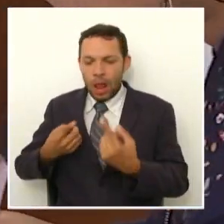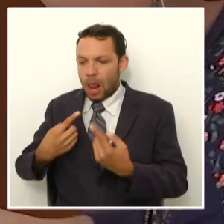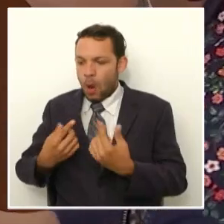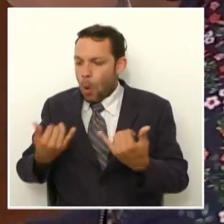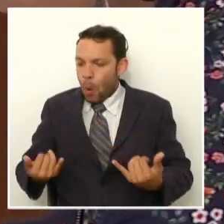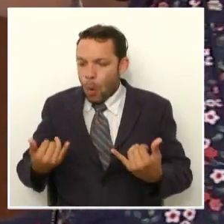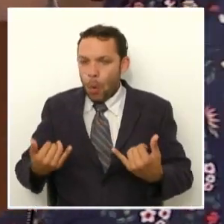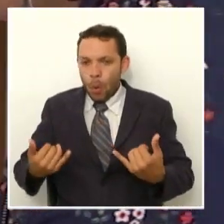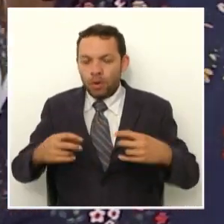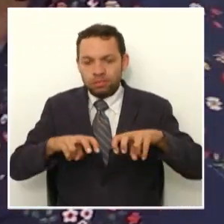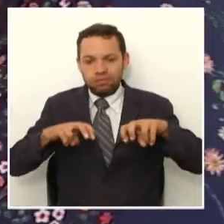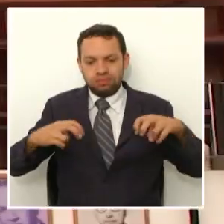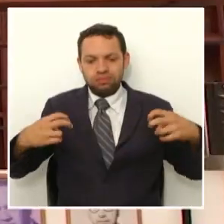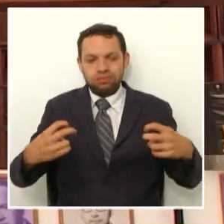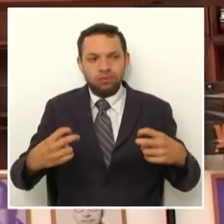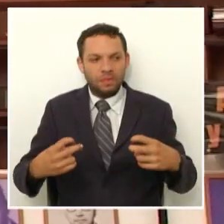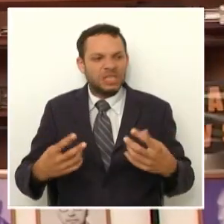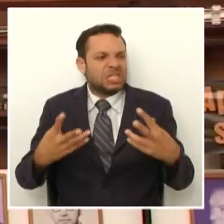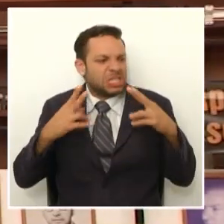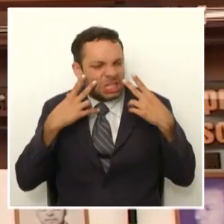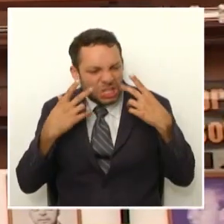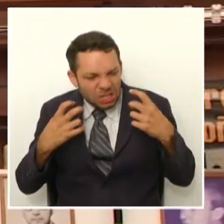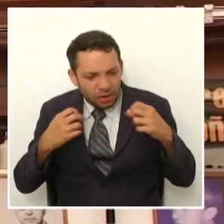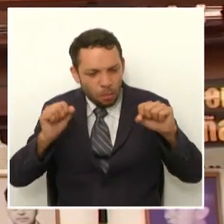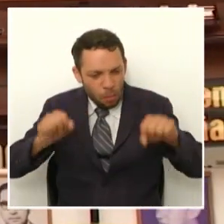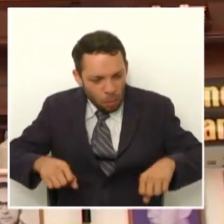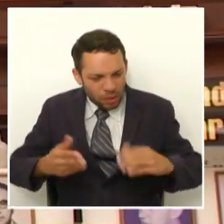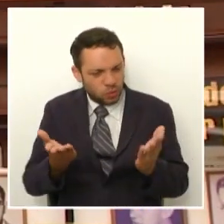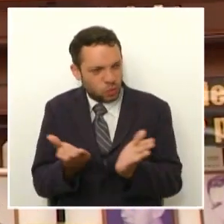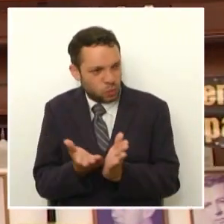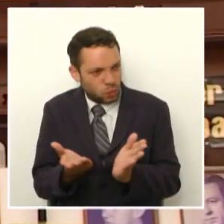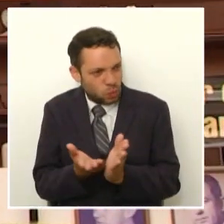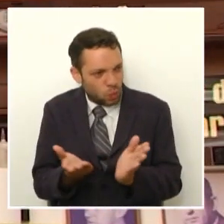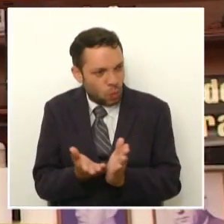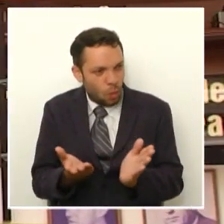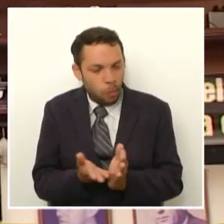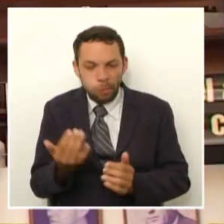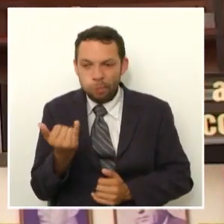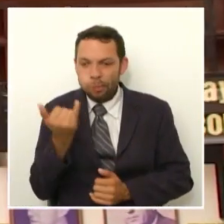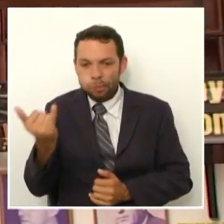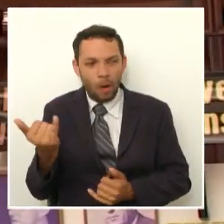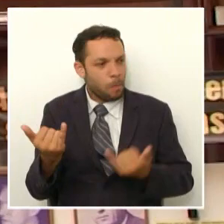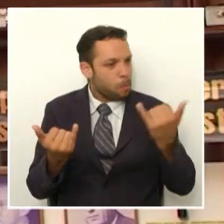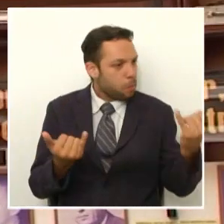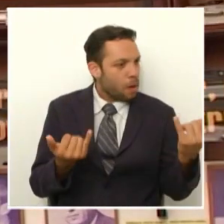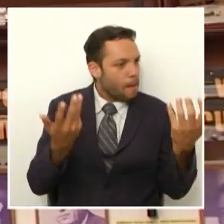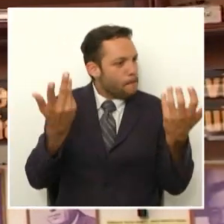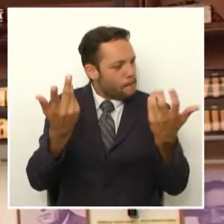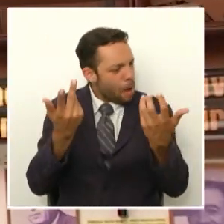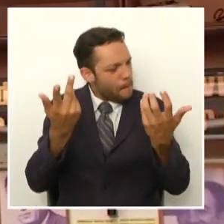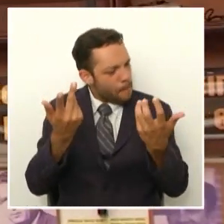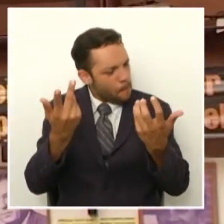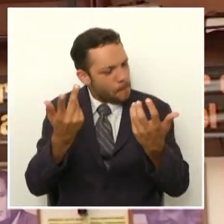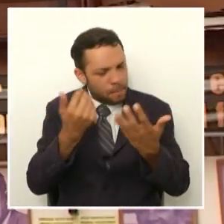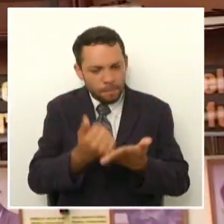bueno uno estudiar acá con la historia de todos los profesores que nos enseñaron todo este trasegar médico.